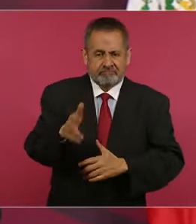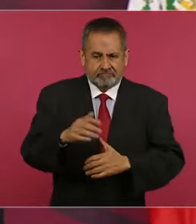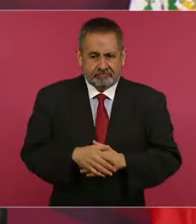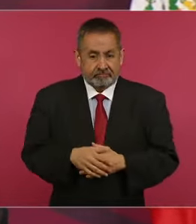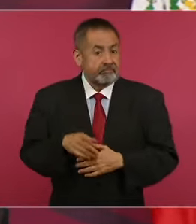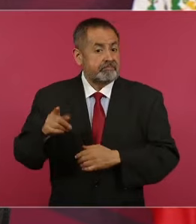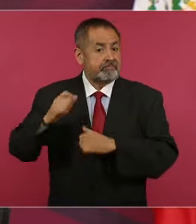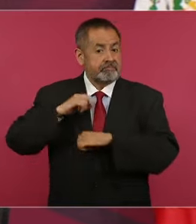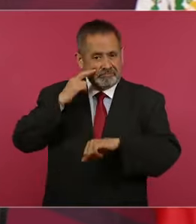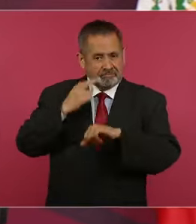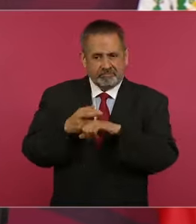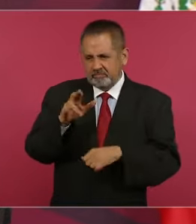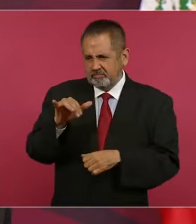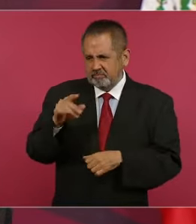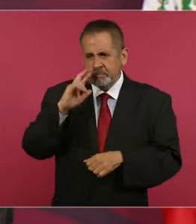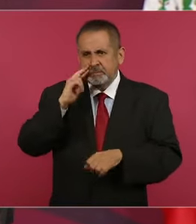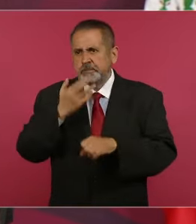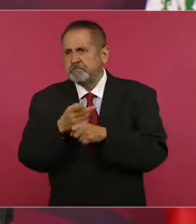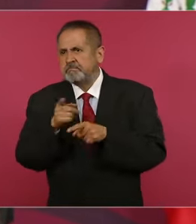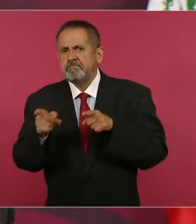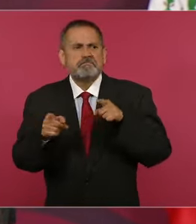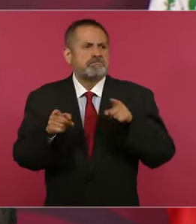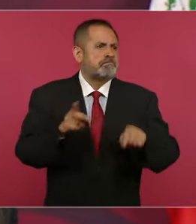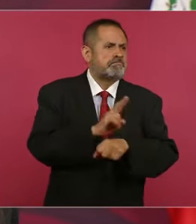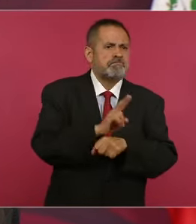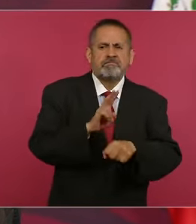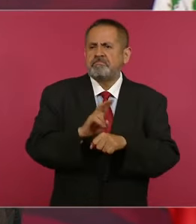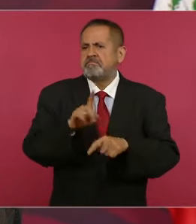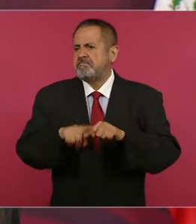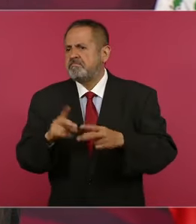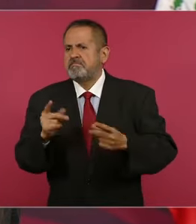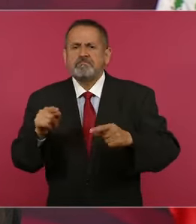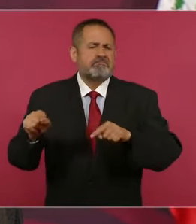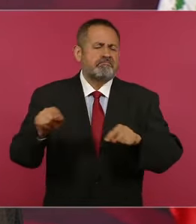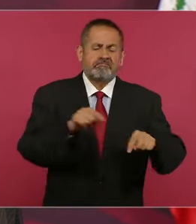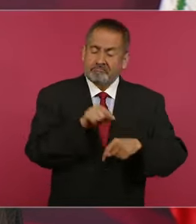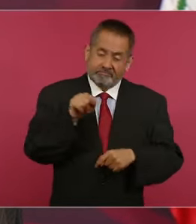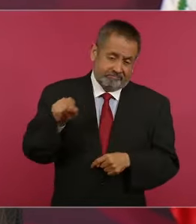encargó, fue la responsable.